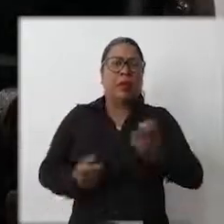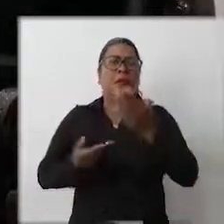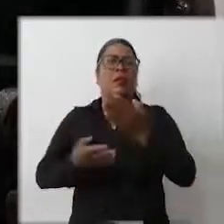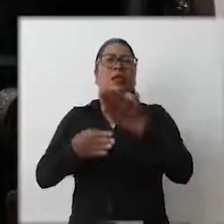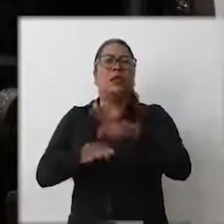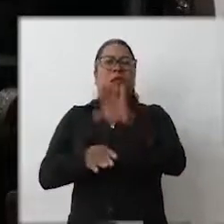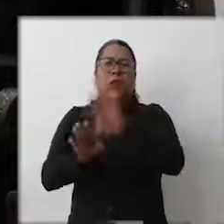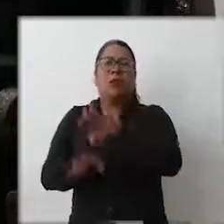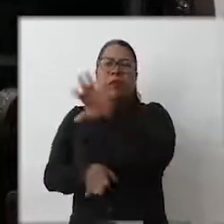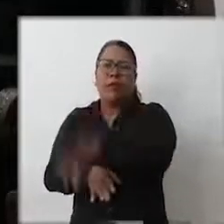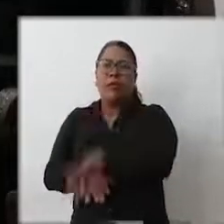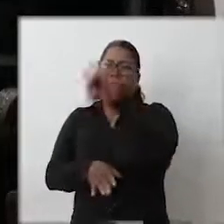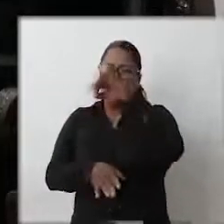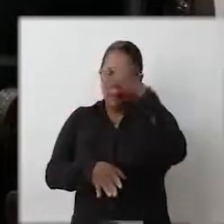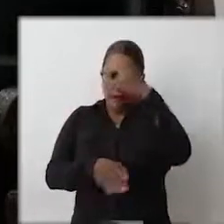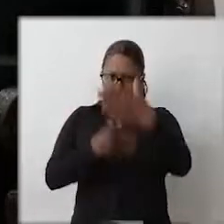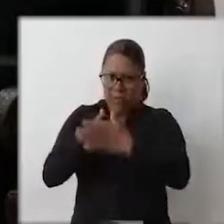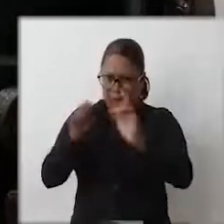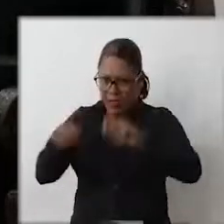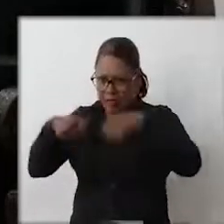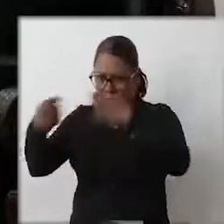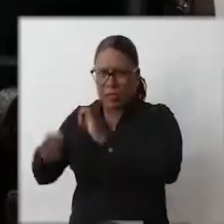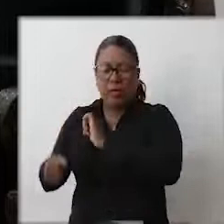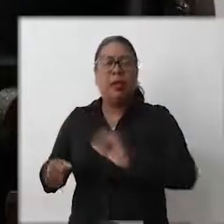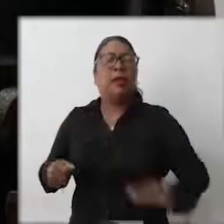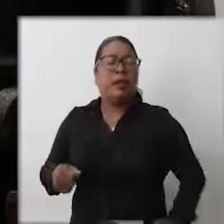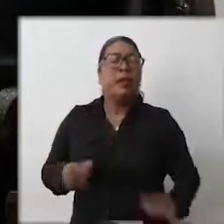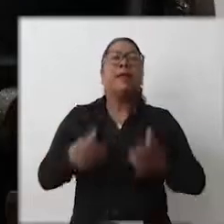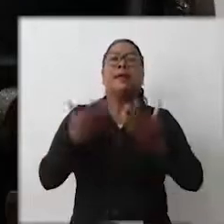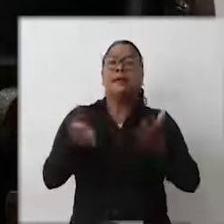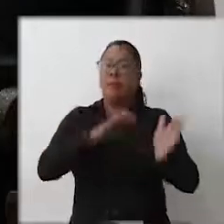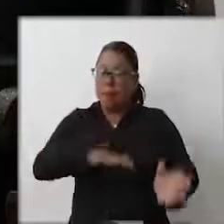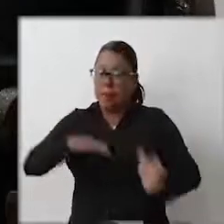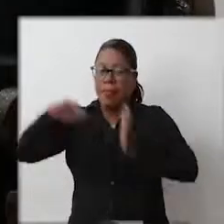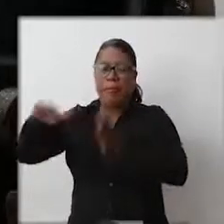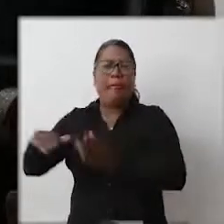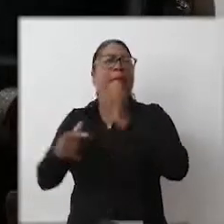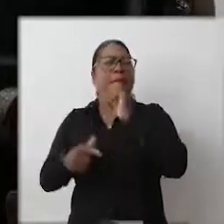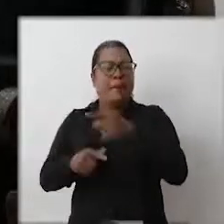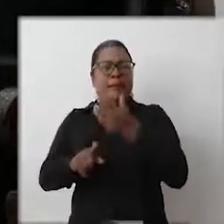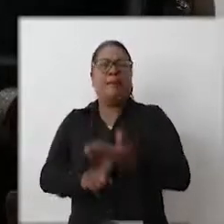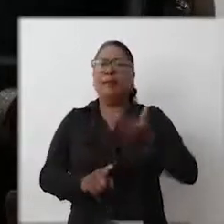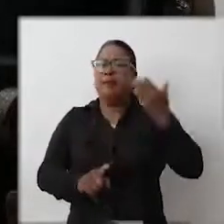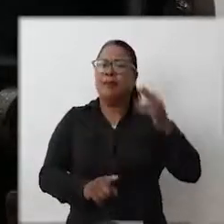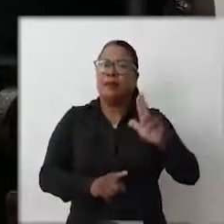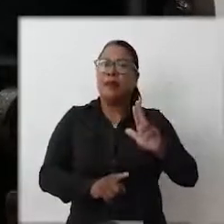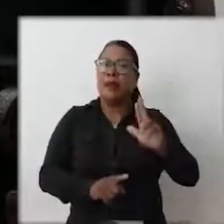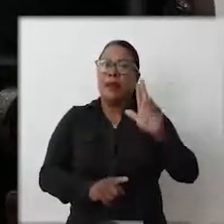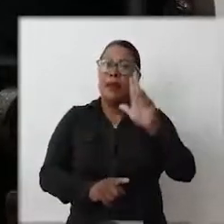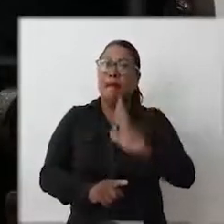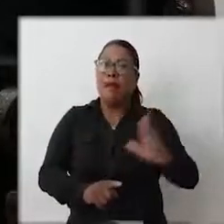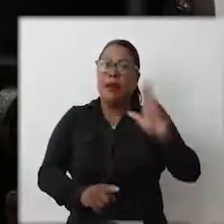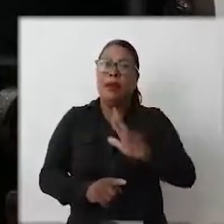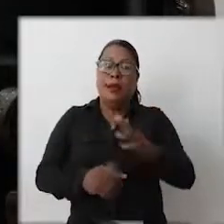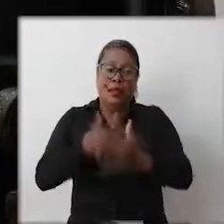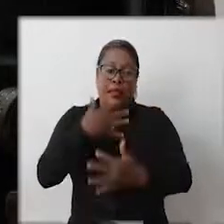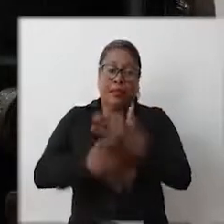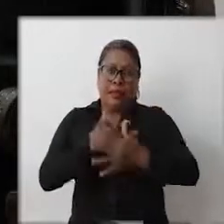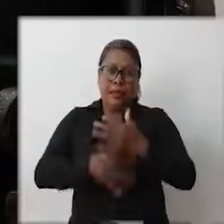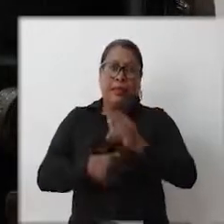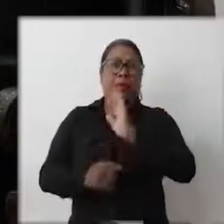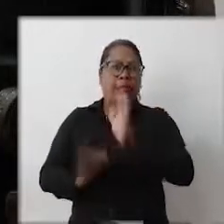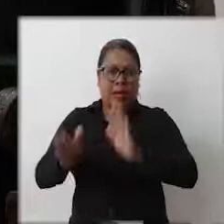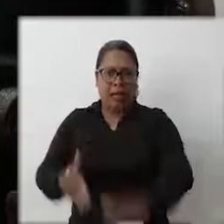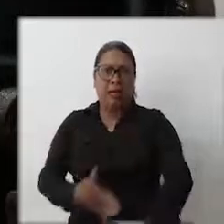y estar pendientes de las impresiones y que éstas correspondan al modelo que se apruebe.